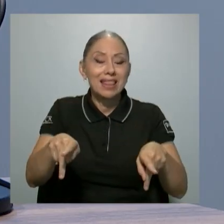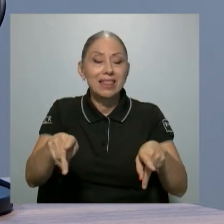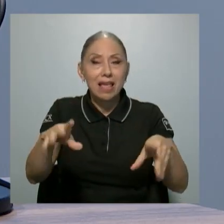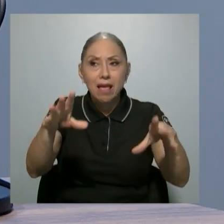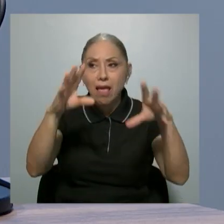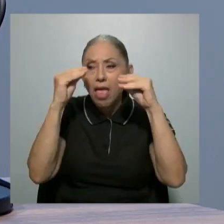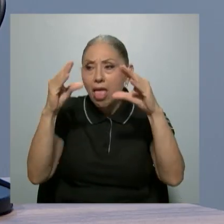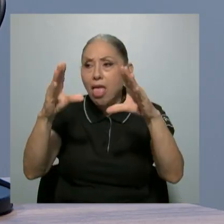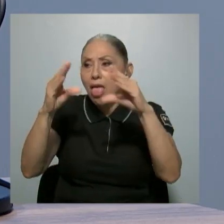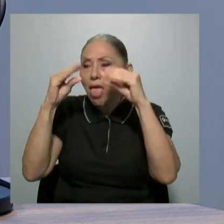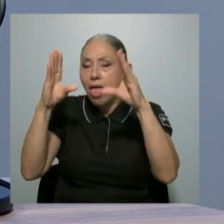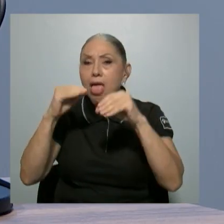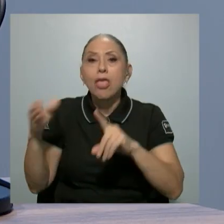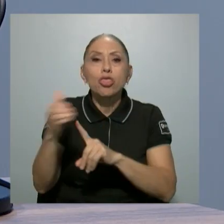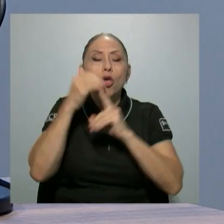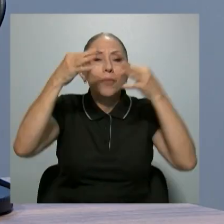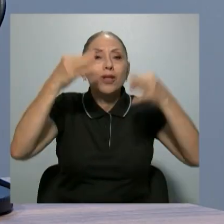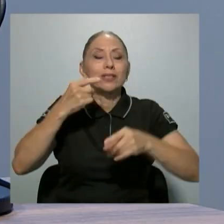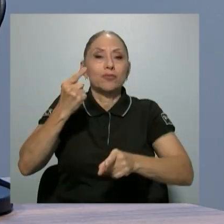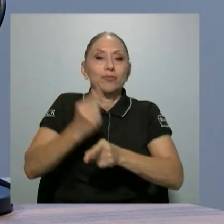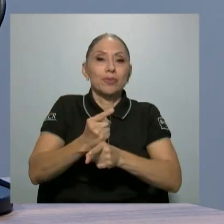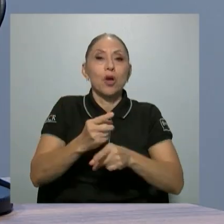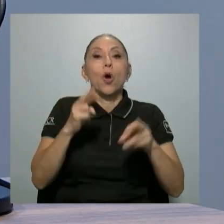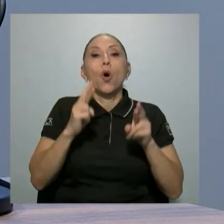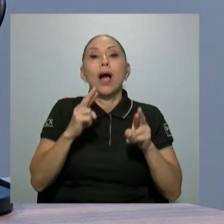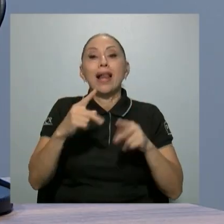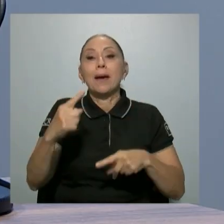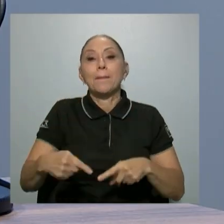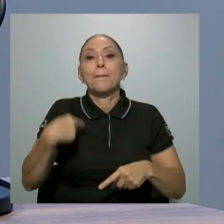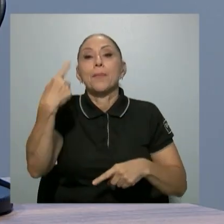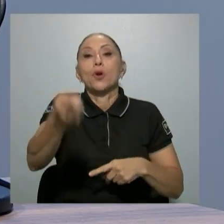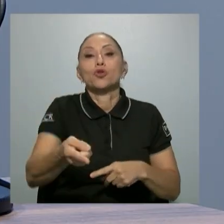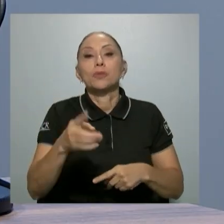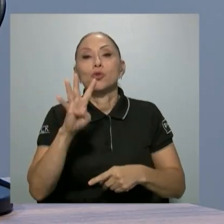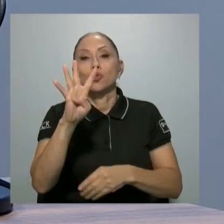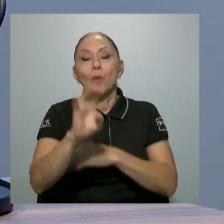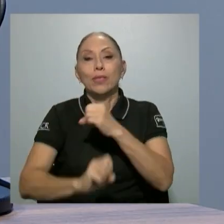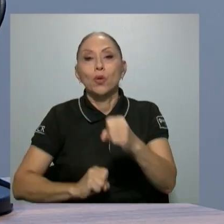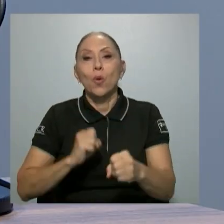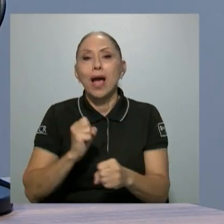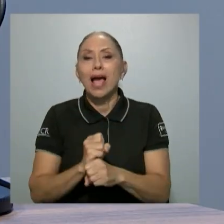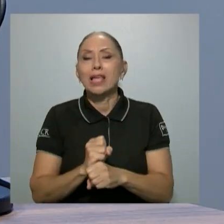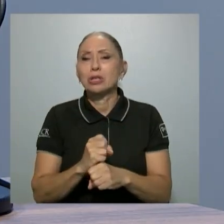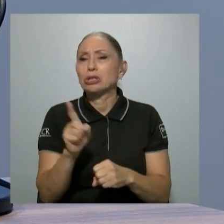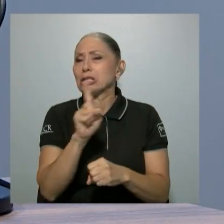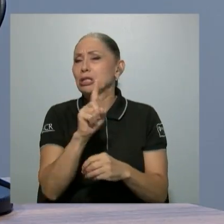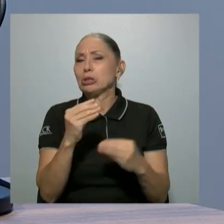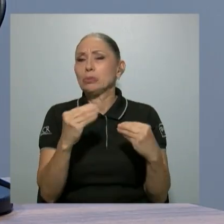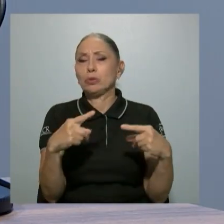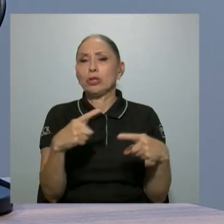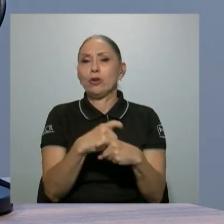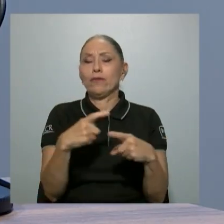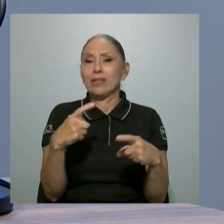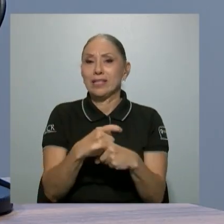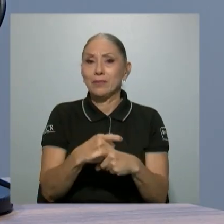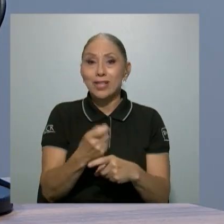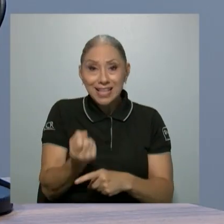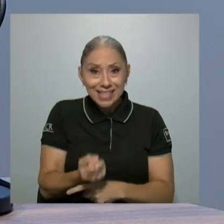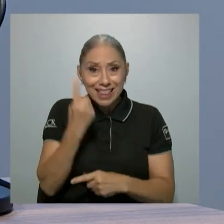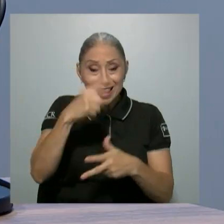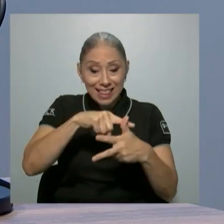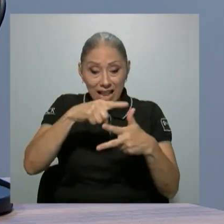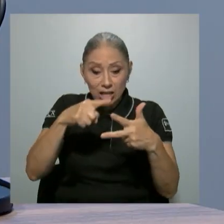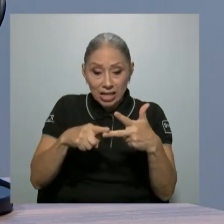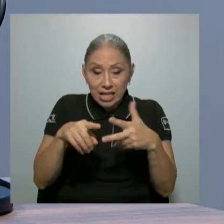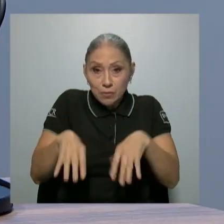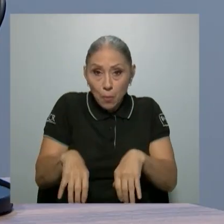los próximos 4 años sean menos conflictivos y se entienda que los poderes de la nación están para ir juntos y no para